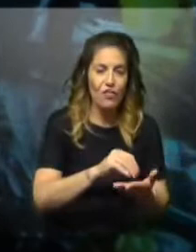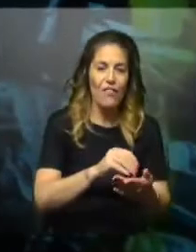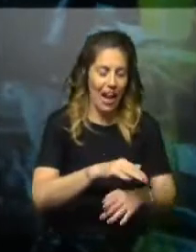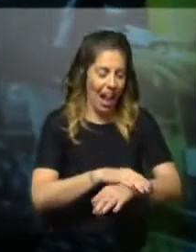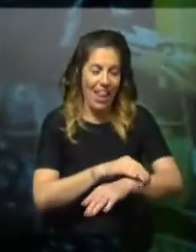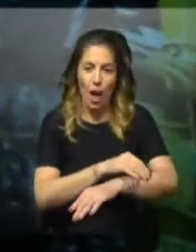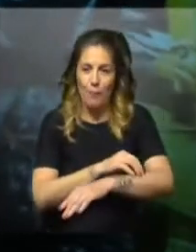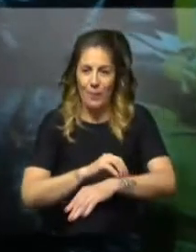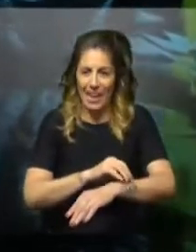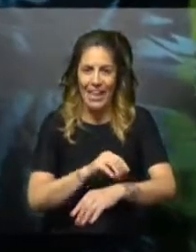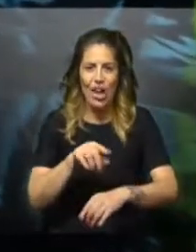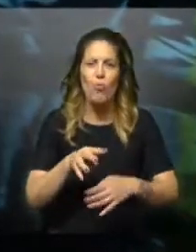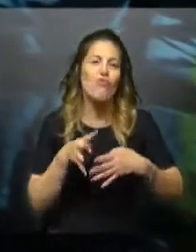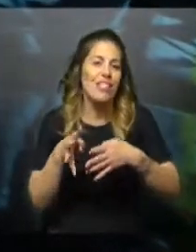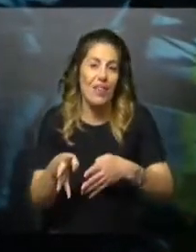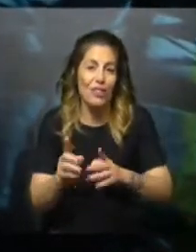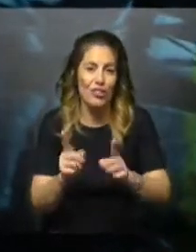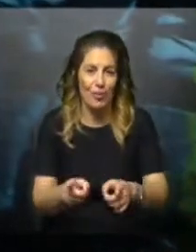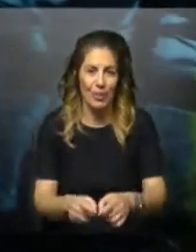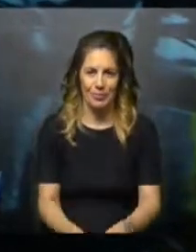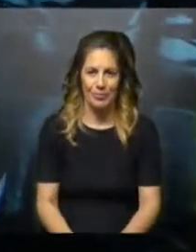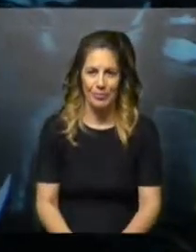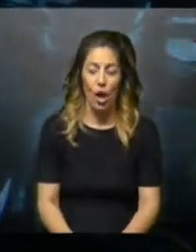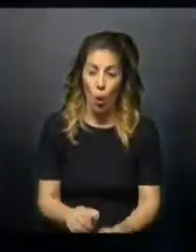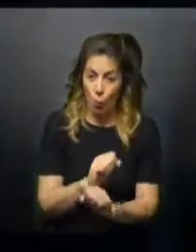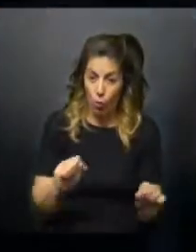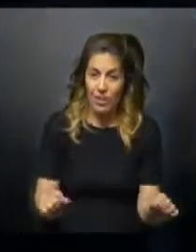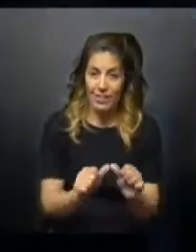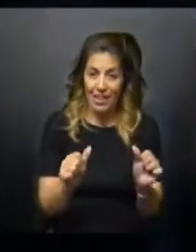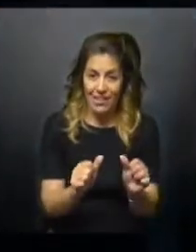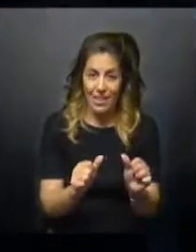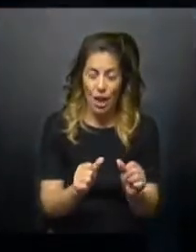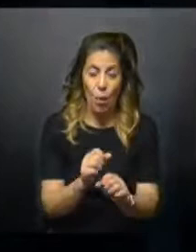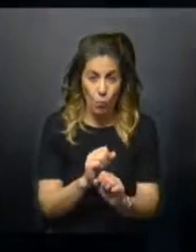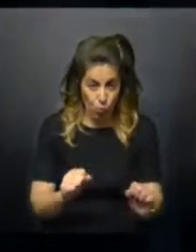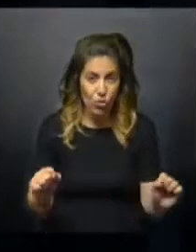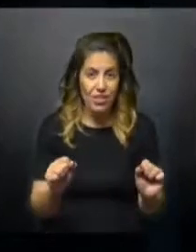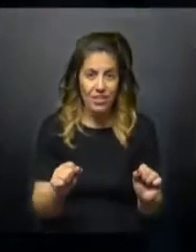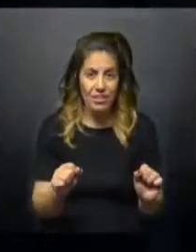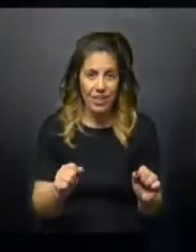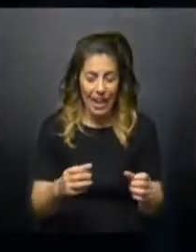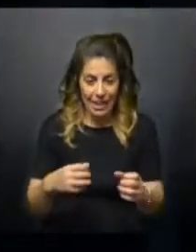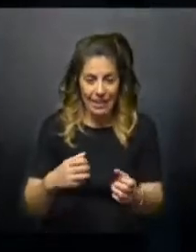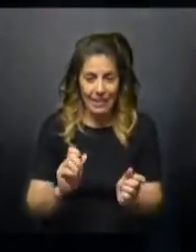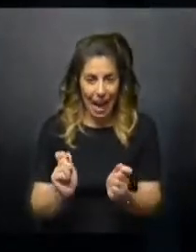este digo lo pudiste hacer así O sea pudiste realmente